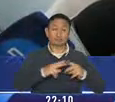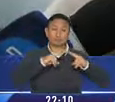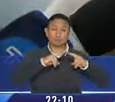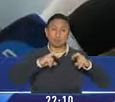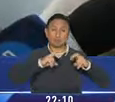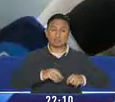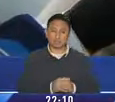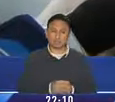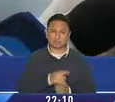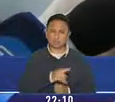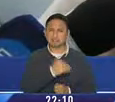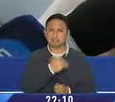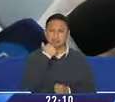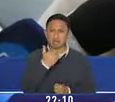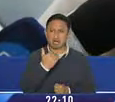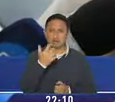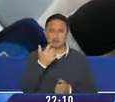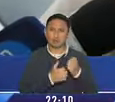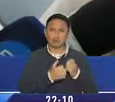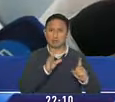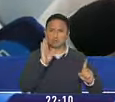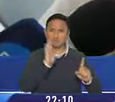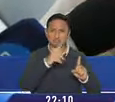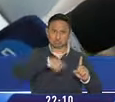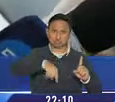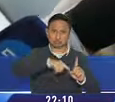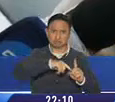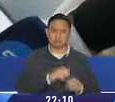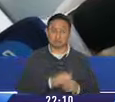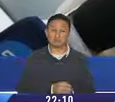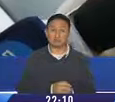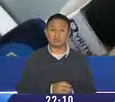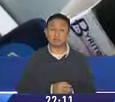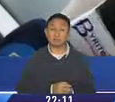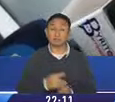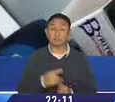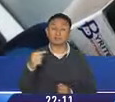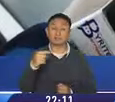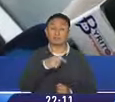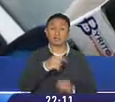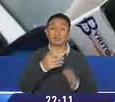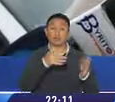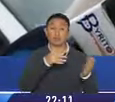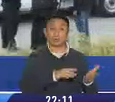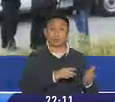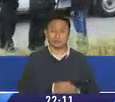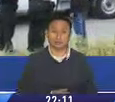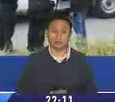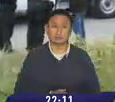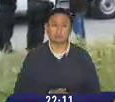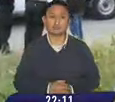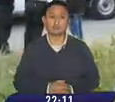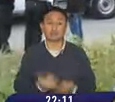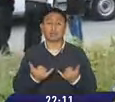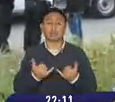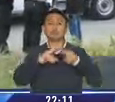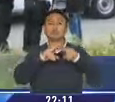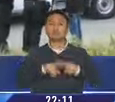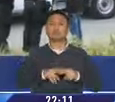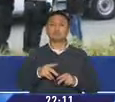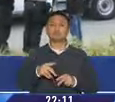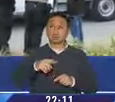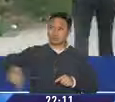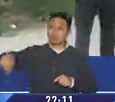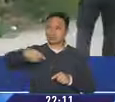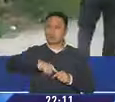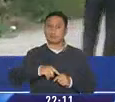trataba de alguna rencilla o algún problema que tuvo, en vista de que evidentemente es una muerte selectiva. Se está verificando si por el sector